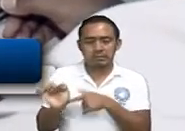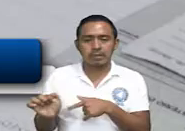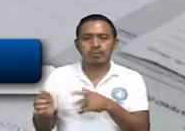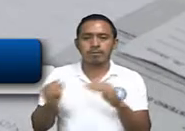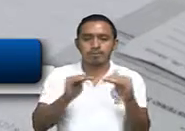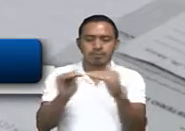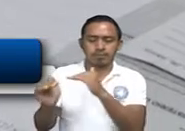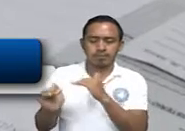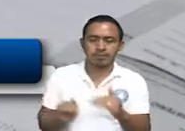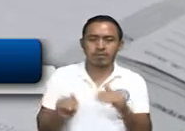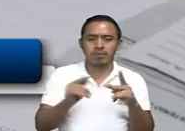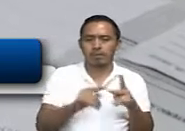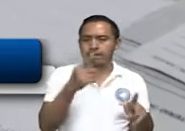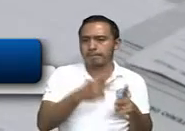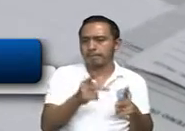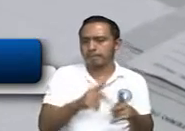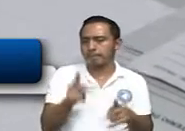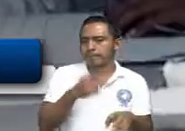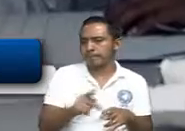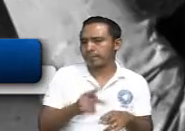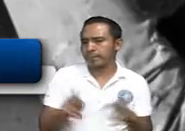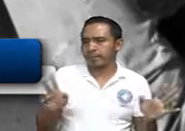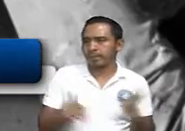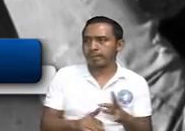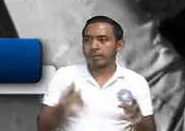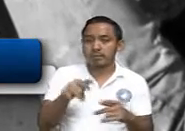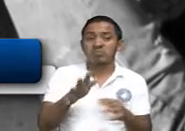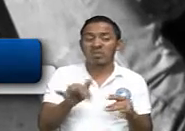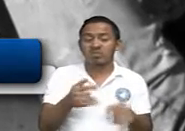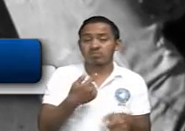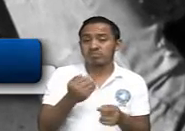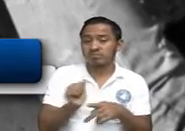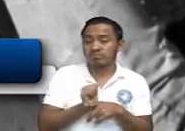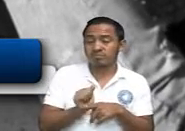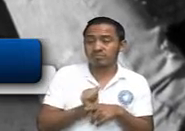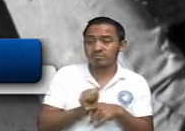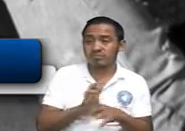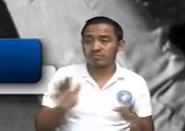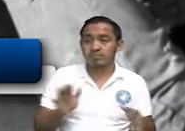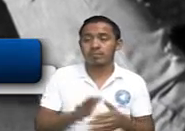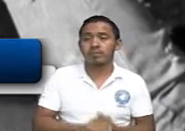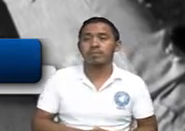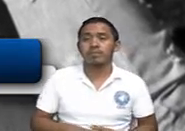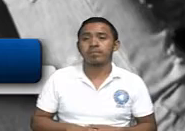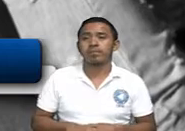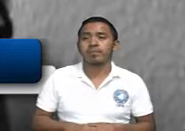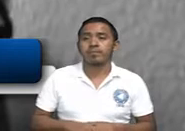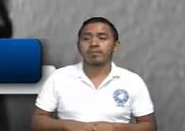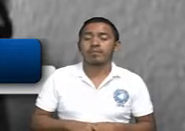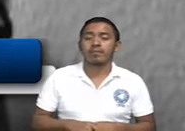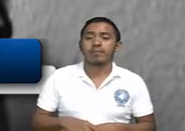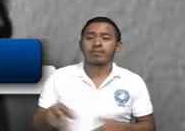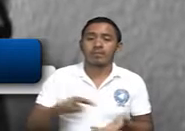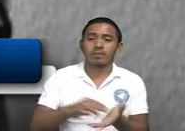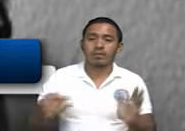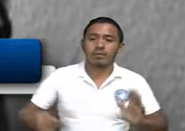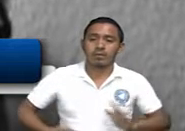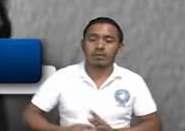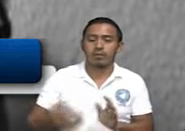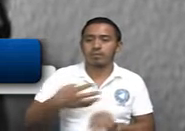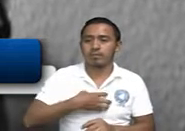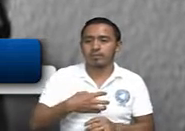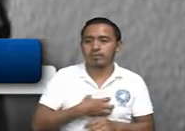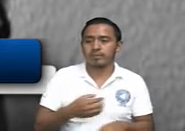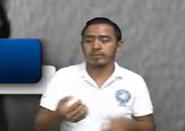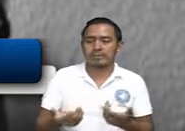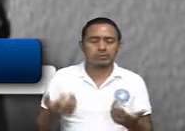de primos, familiares que tal vez lo han intentado o que se han suicidado o han hecho gestos que indican un estado de